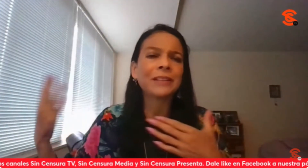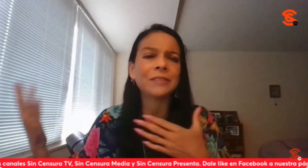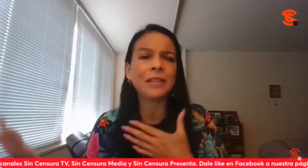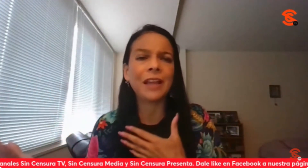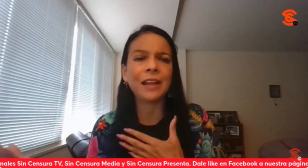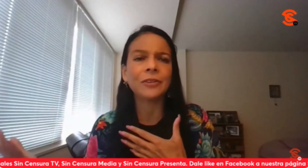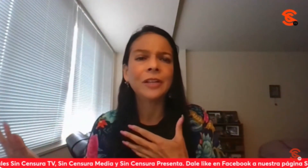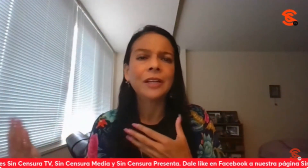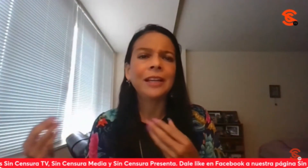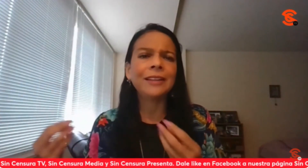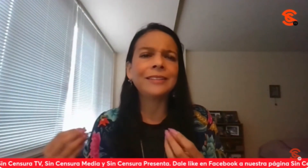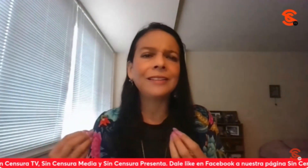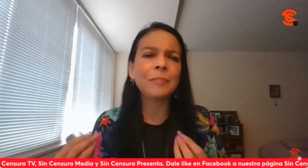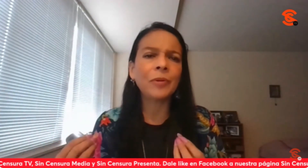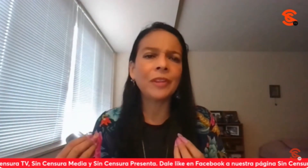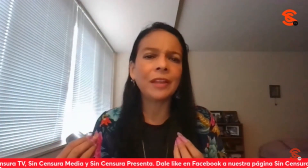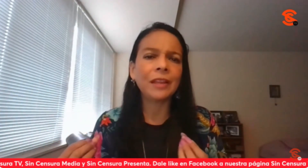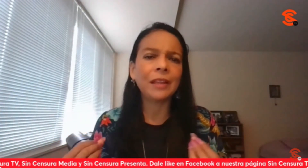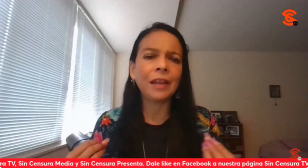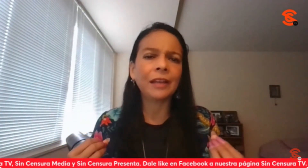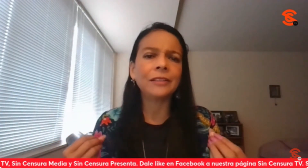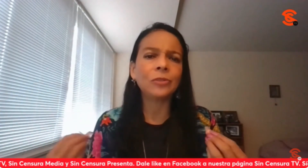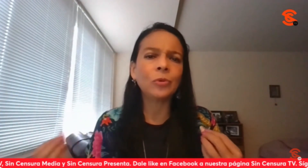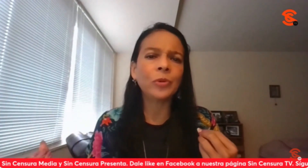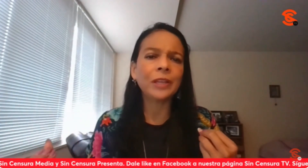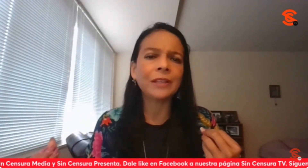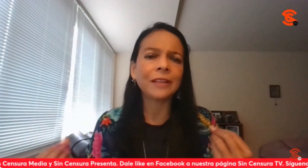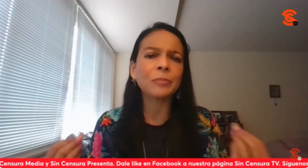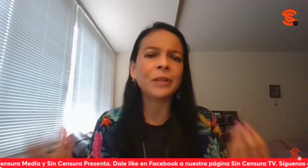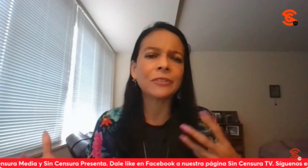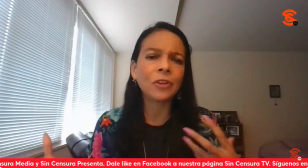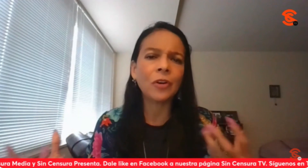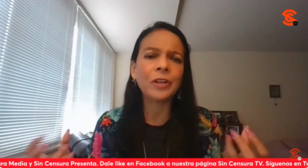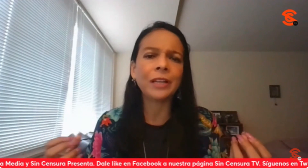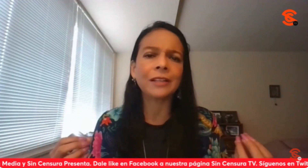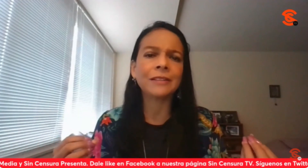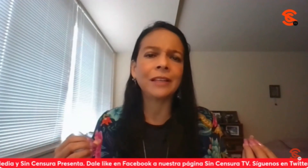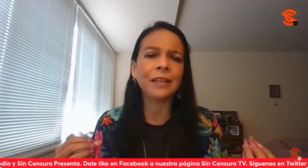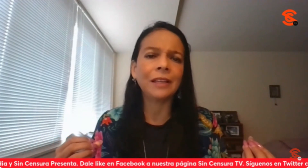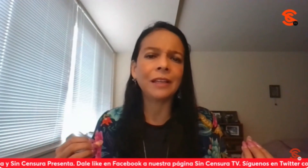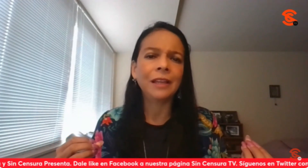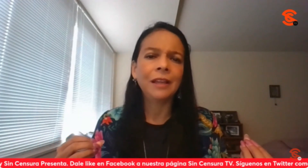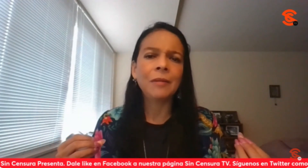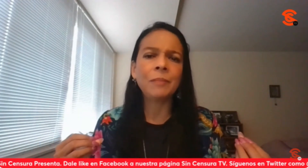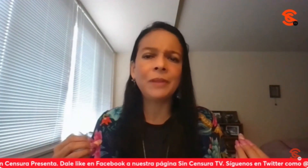llegó Maximiliano. Este tipo de actitudes, de aspiraciones,